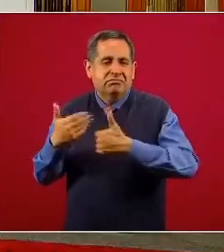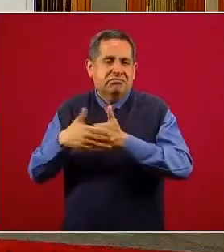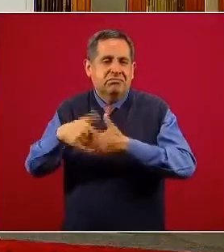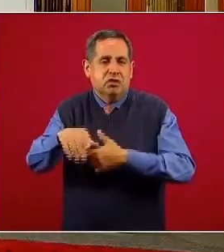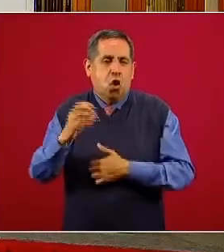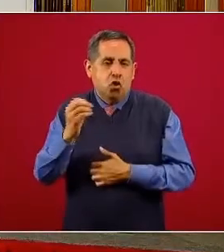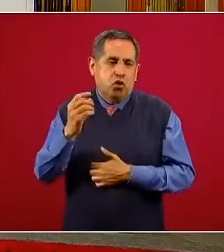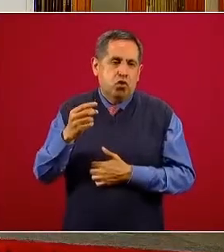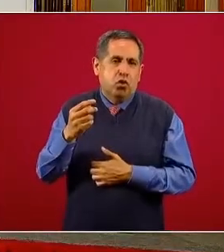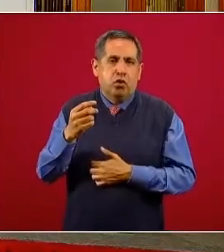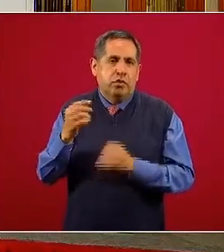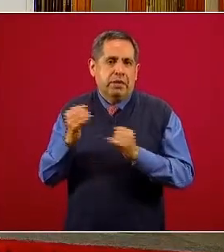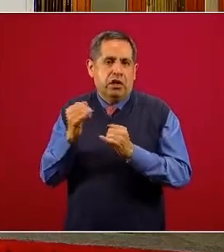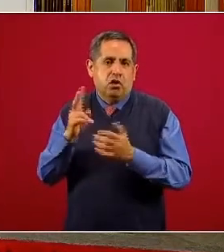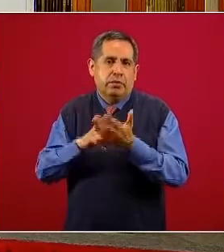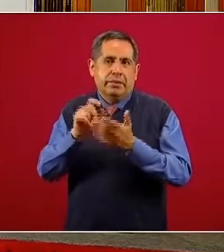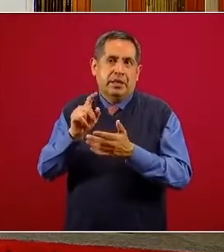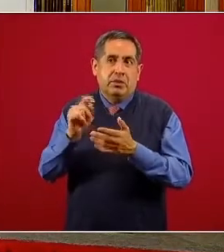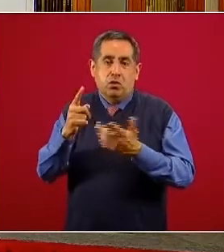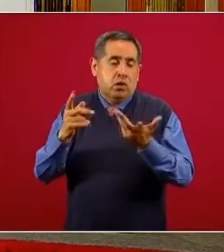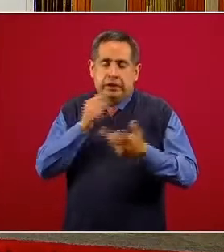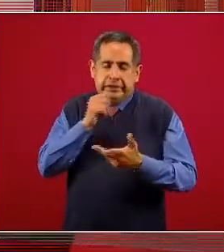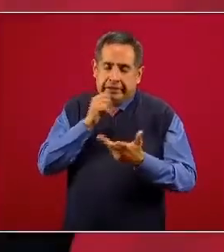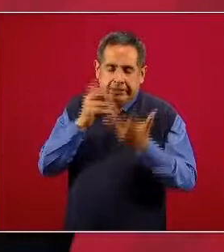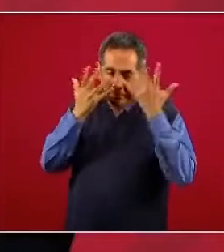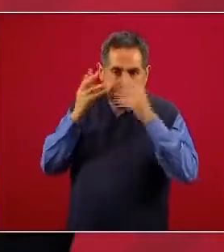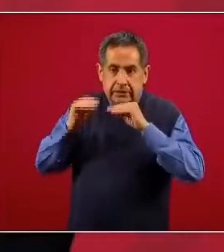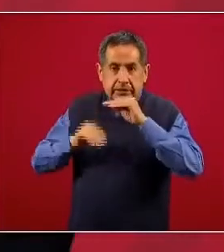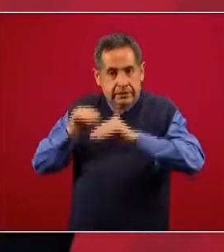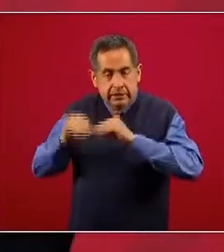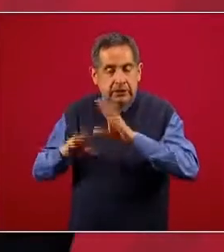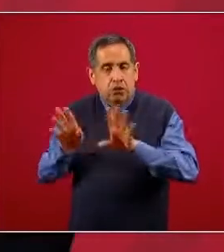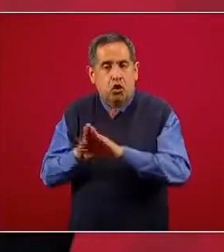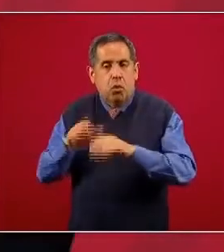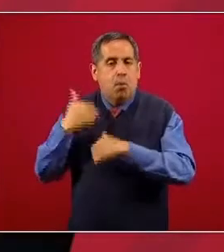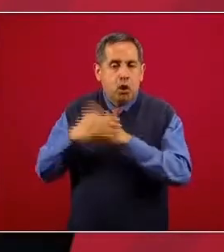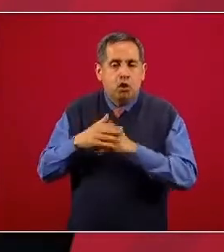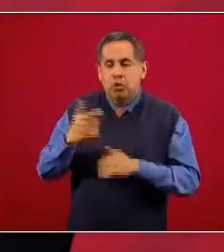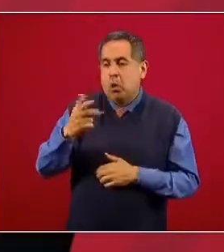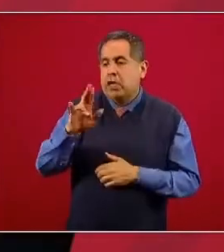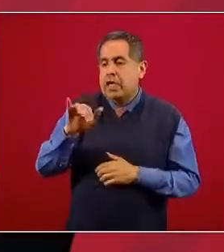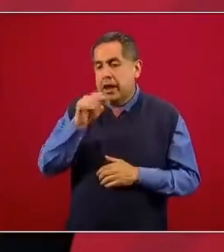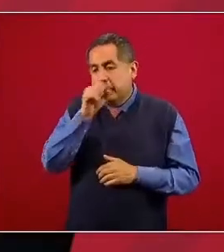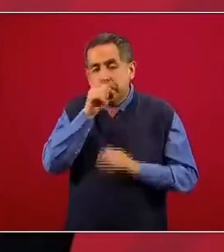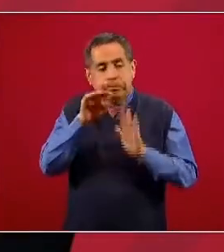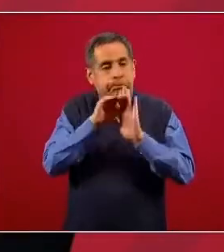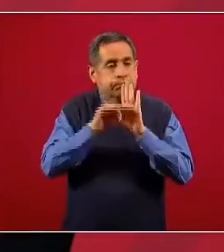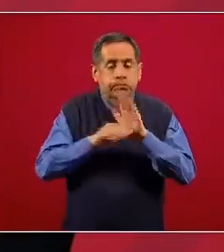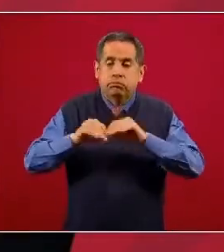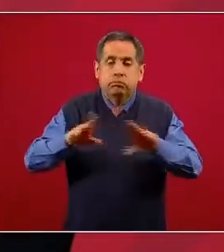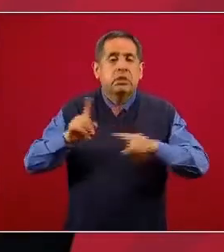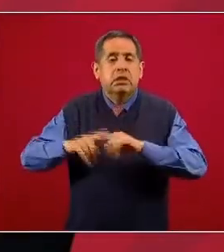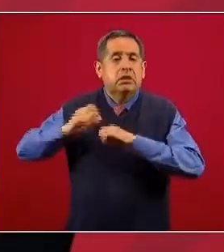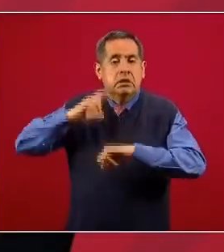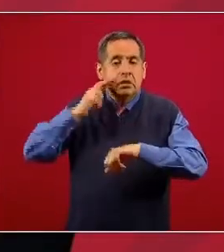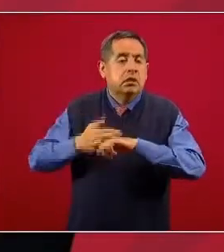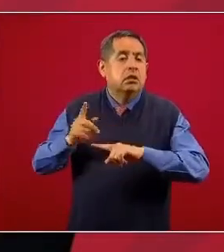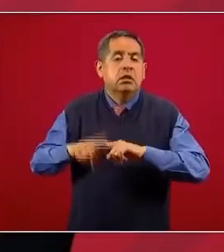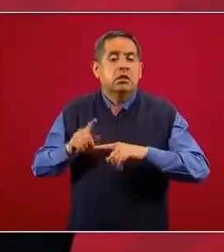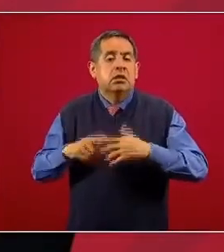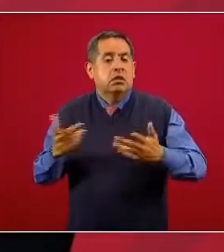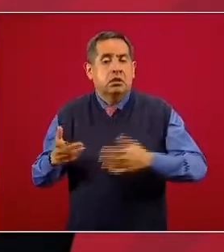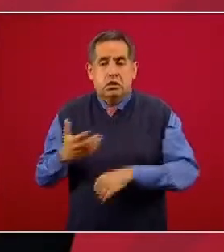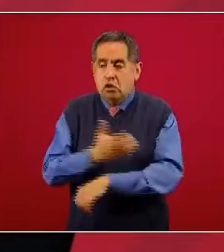de 2020-21. Entonces lo estamos definiendo y vamos a producir una guía. Este grupo de trabajo lo coordina nuestro